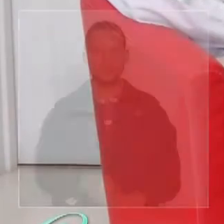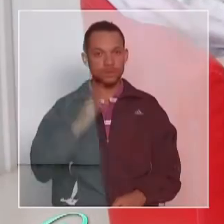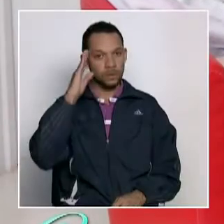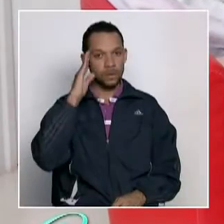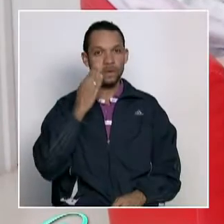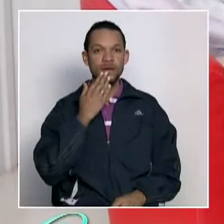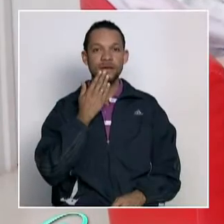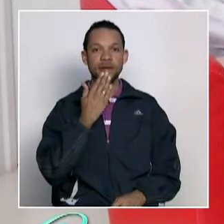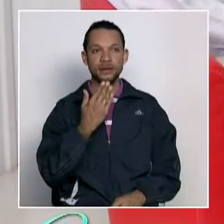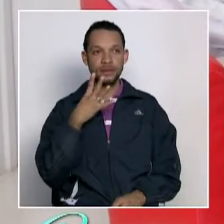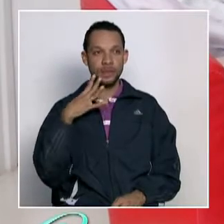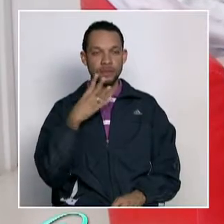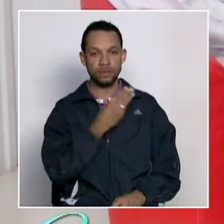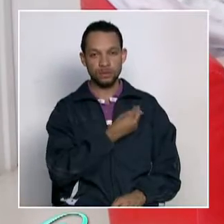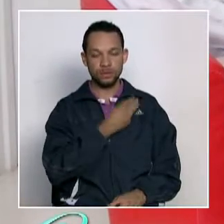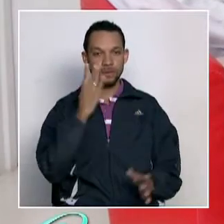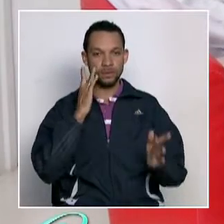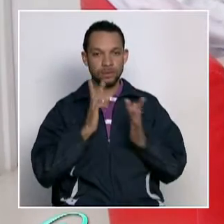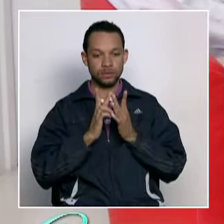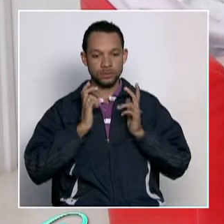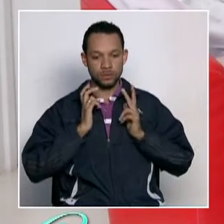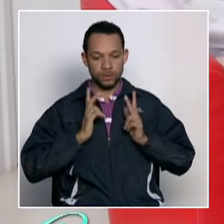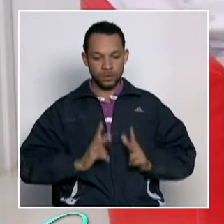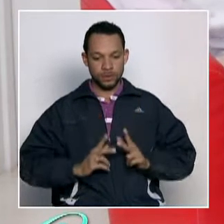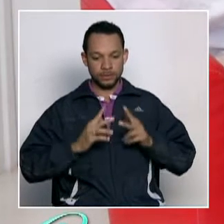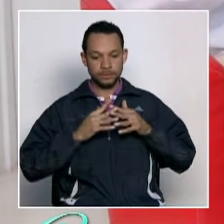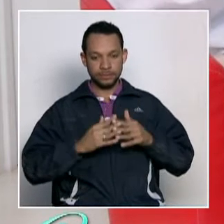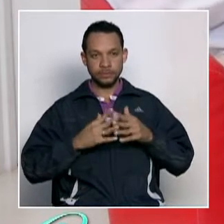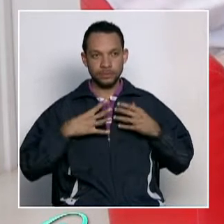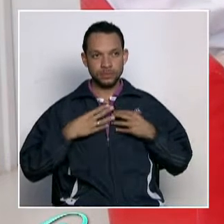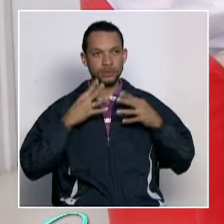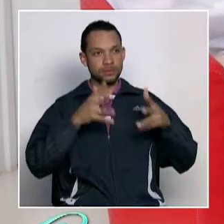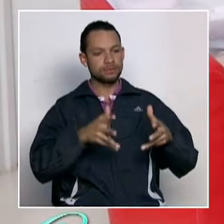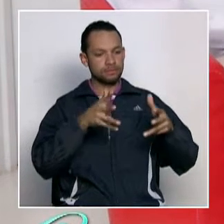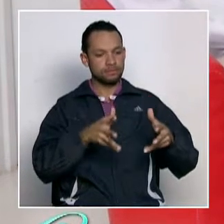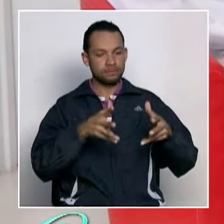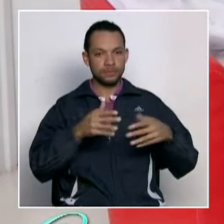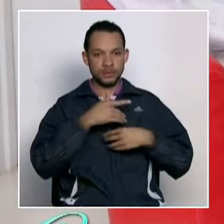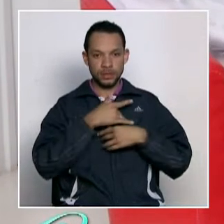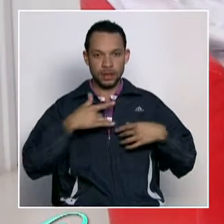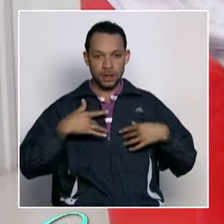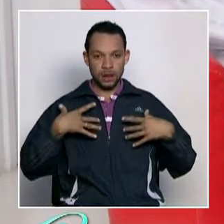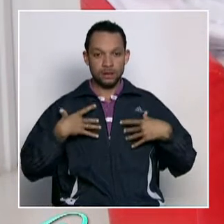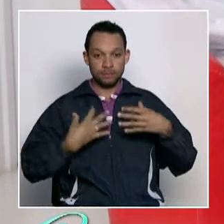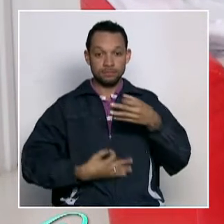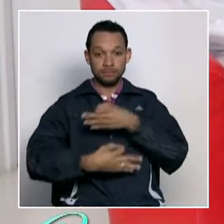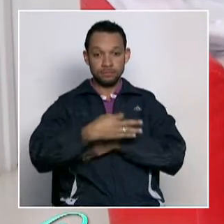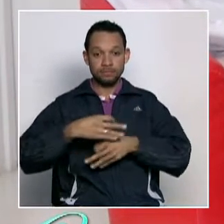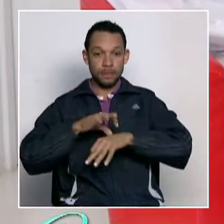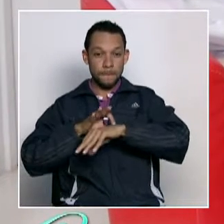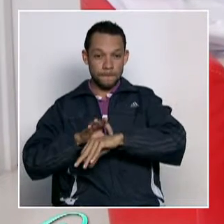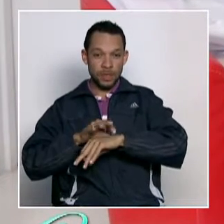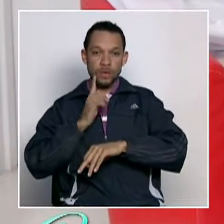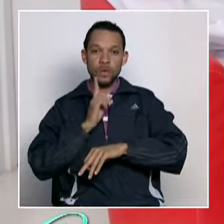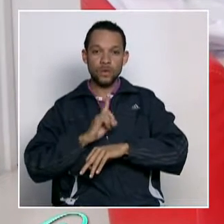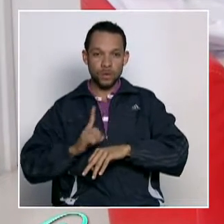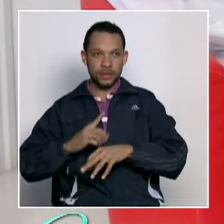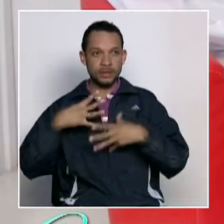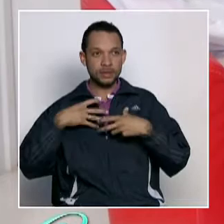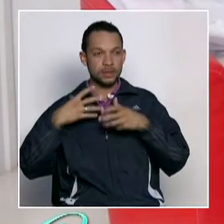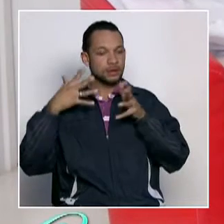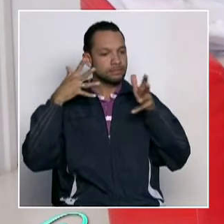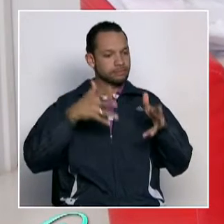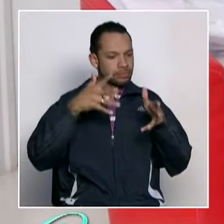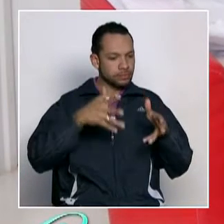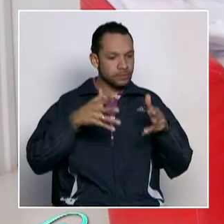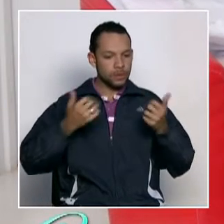Muchas gracias por estar nuevamente con nosotros en una nueva edición de Conexión Vital, un programa de educación y prevención en salud que no pretende reemplazar una consulta médica.